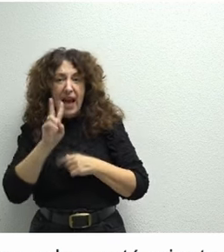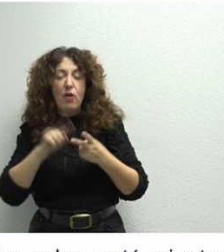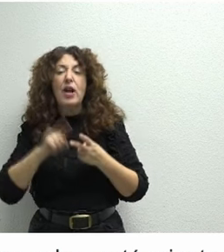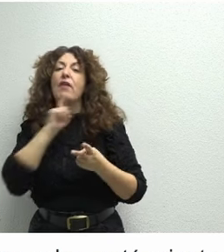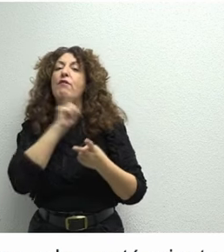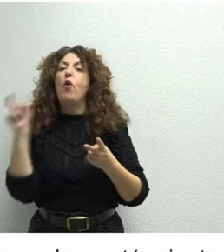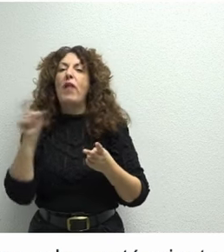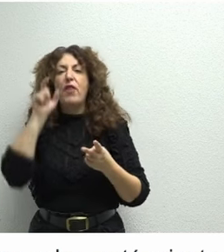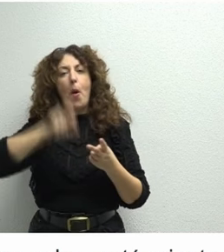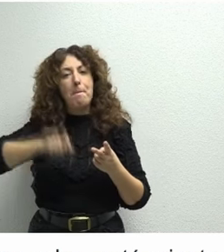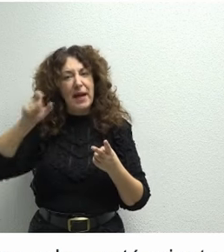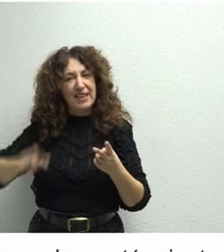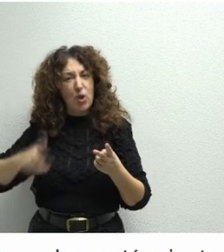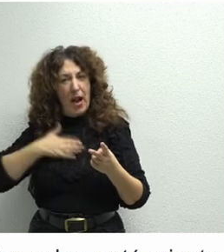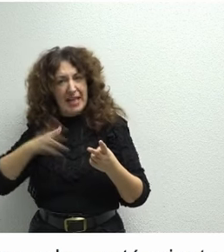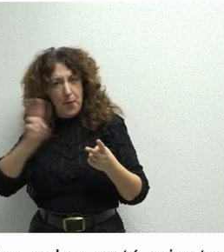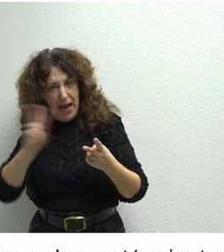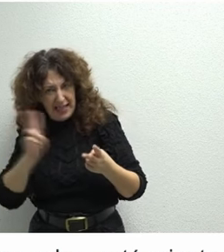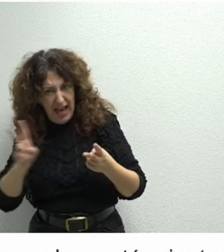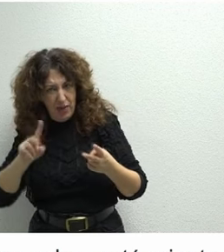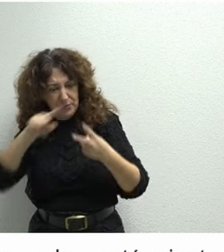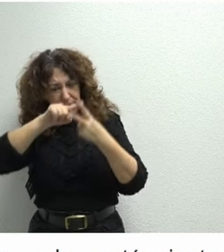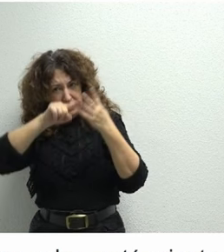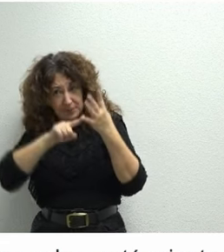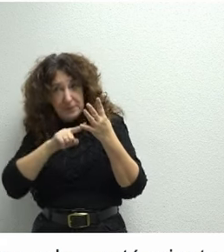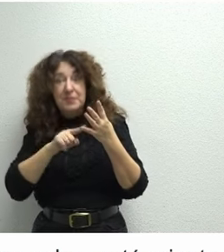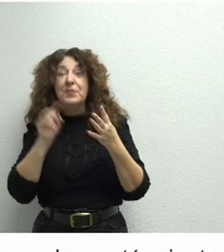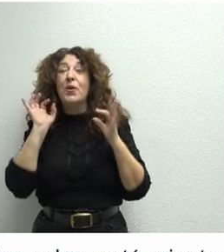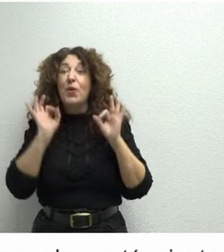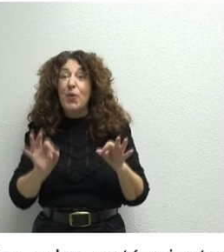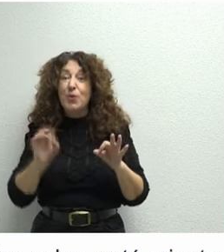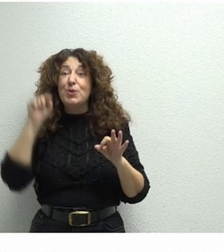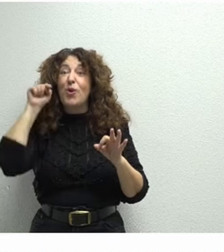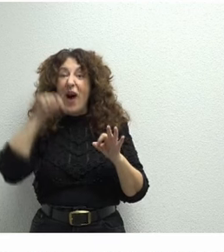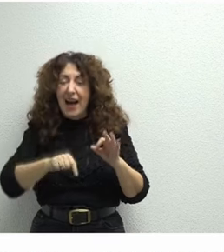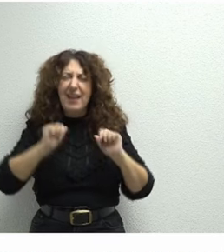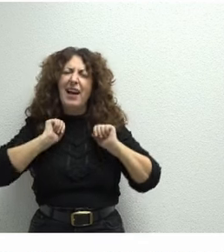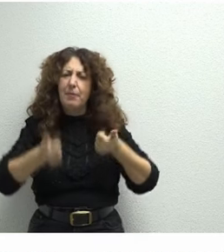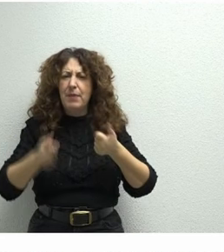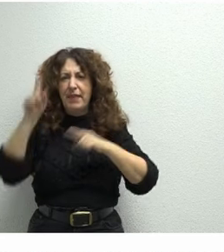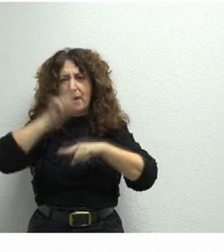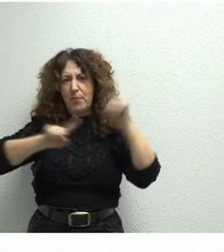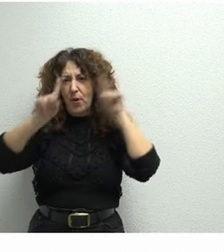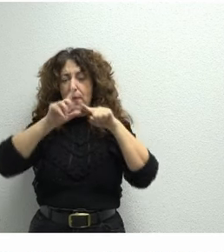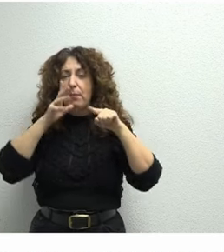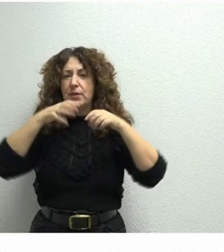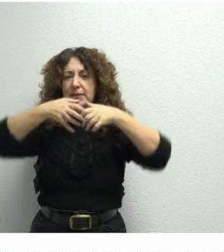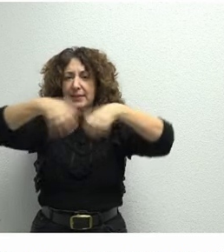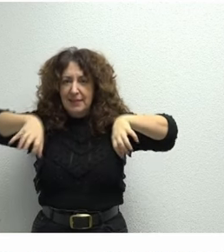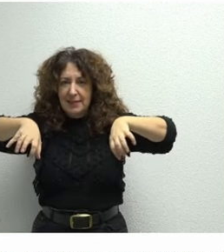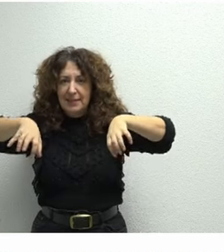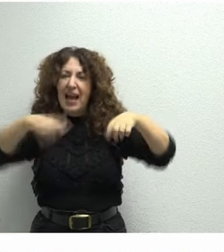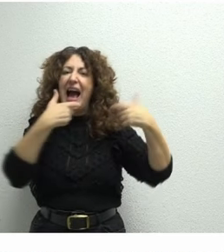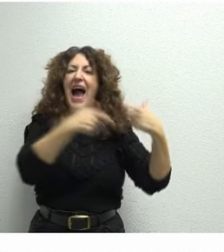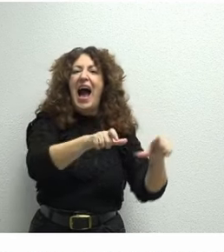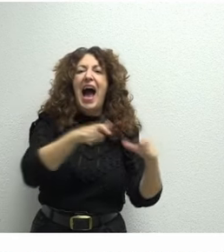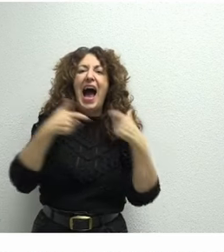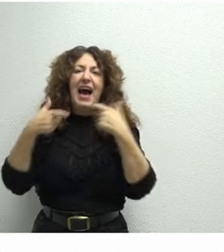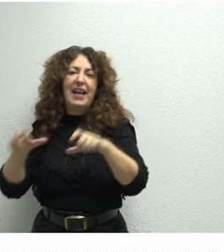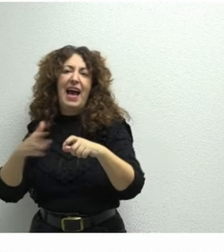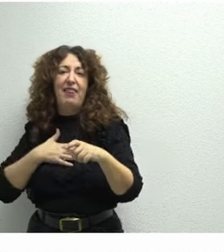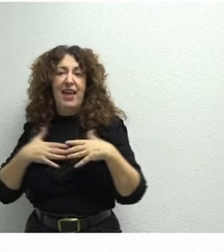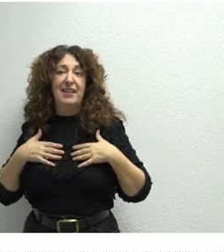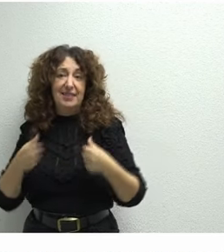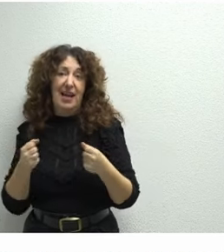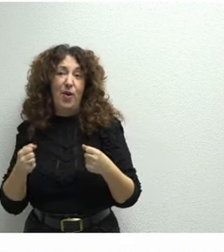Valladolid y aquí nosotros tenemos un problema tenemos dos áreas de salud vale tenemos el problema de la zonificación sanitaria Y entonces iba